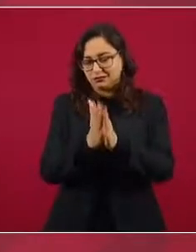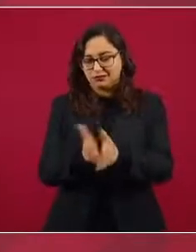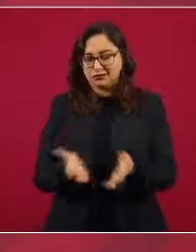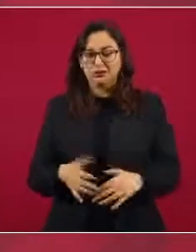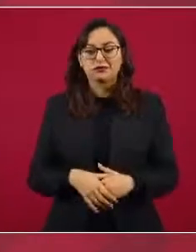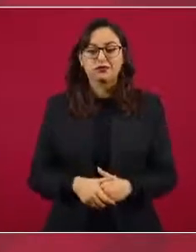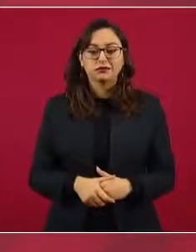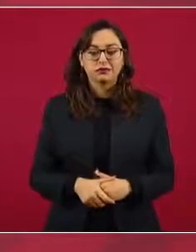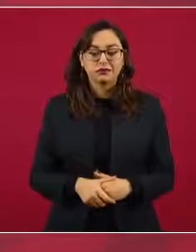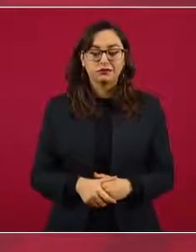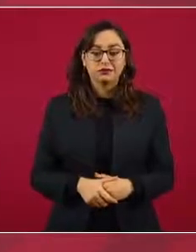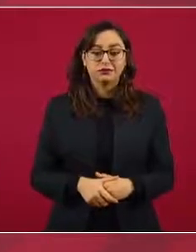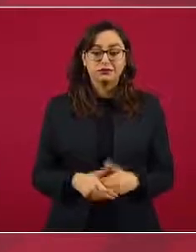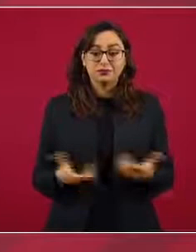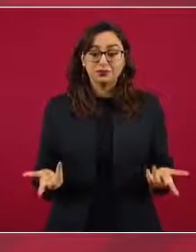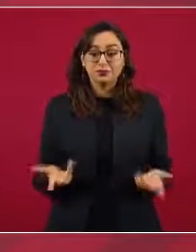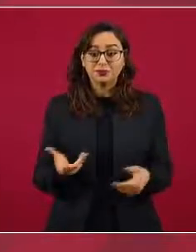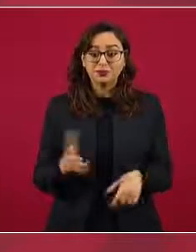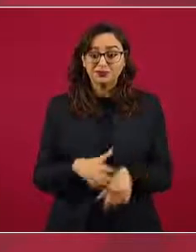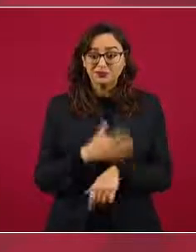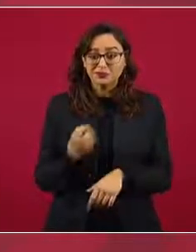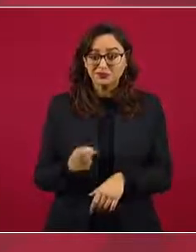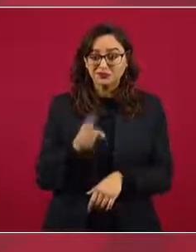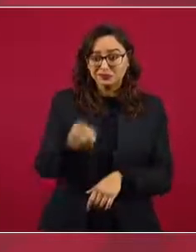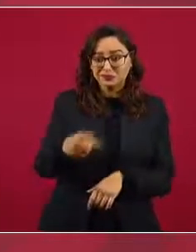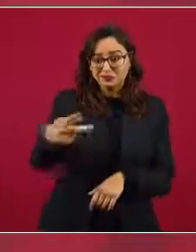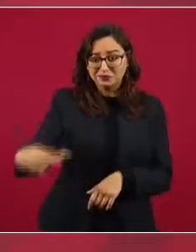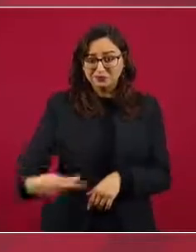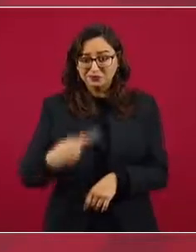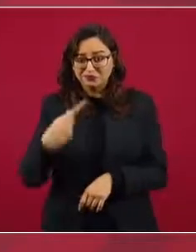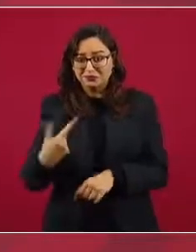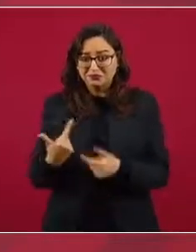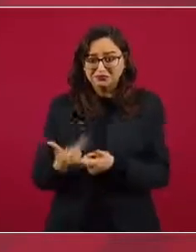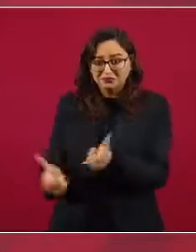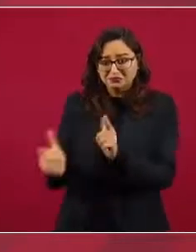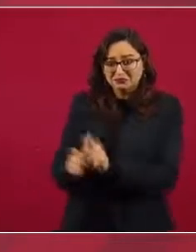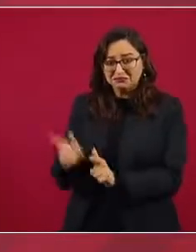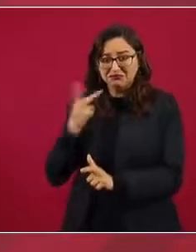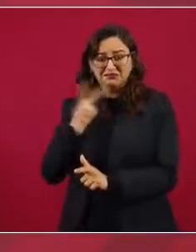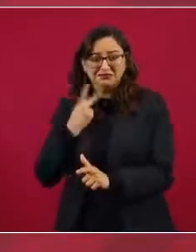Entonces, por eso que me quieres tú preguntar de que el Verde, que no,